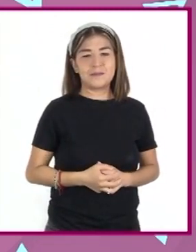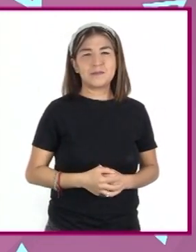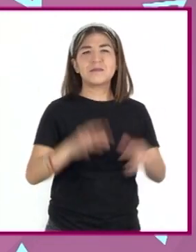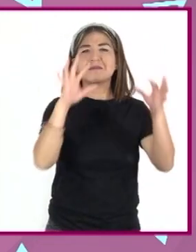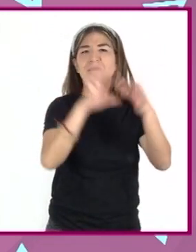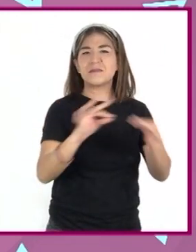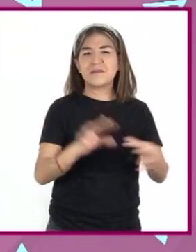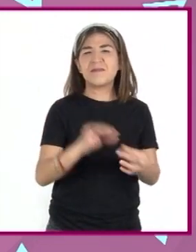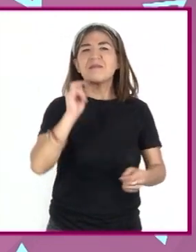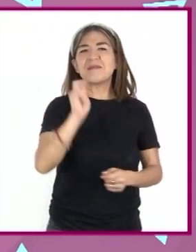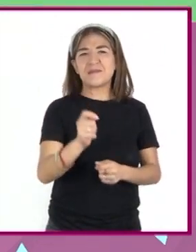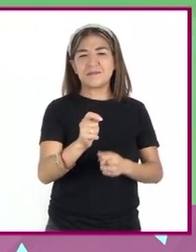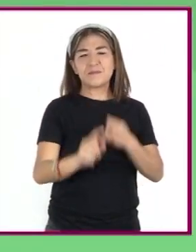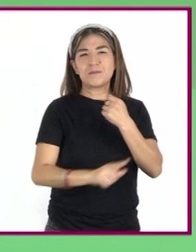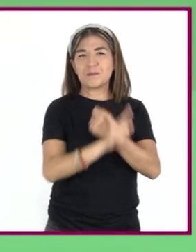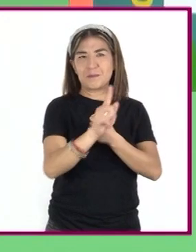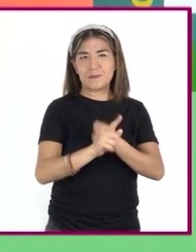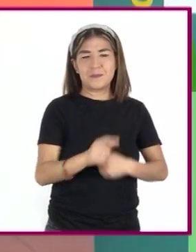Definición del problema.